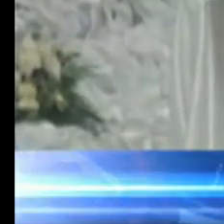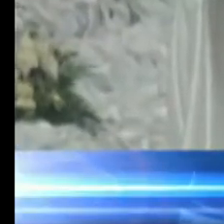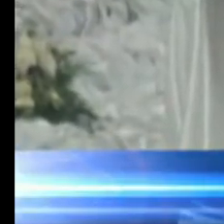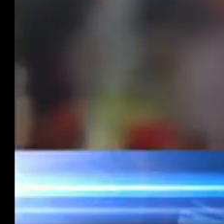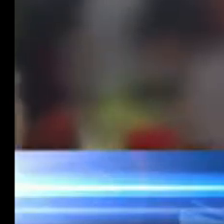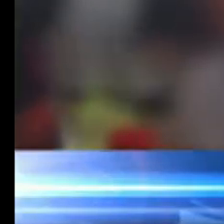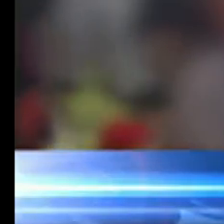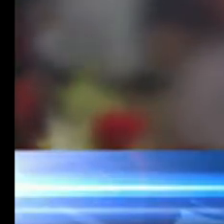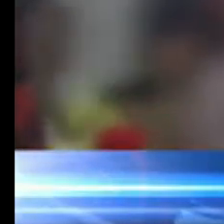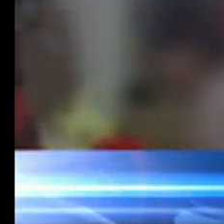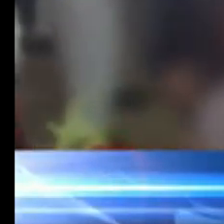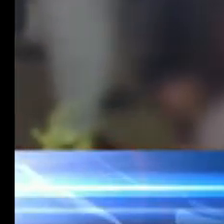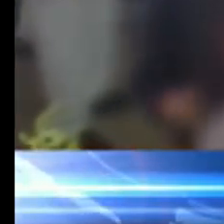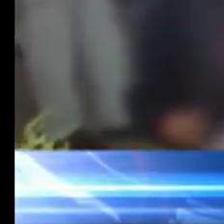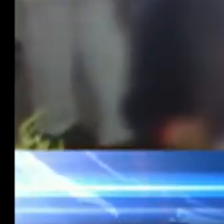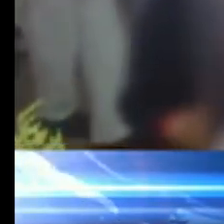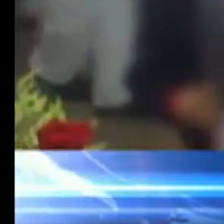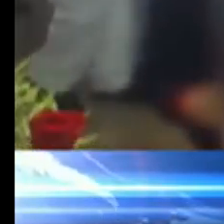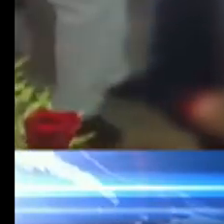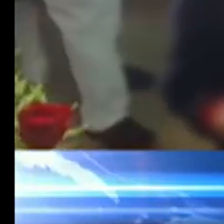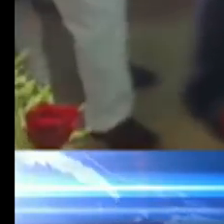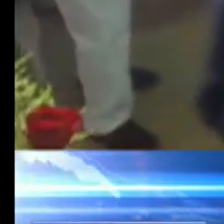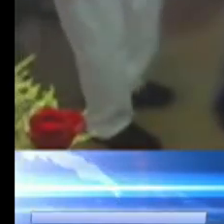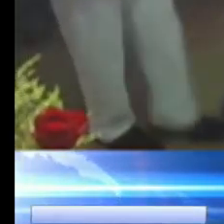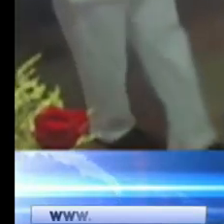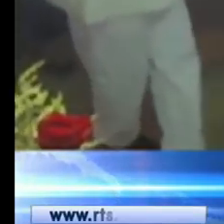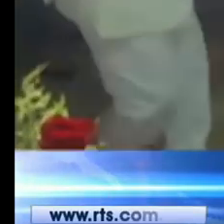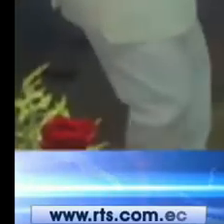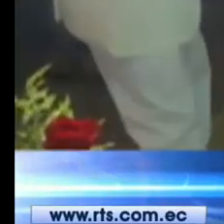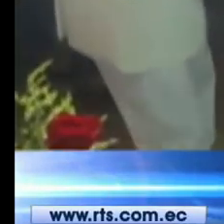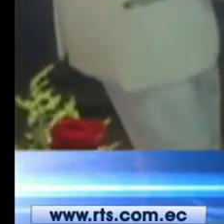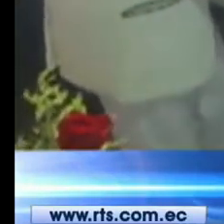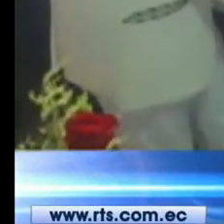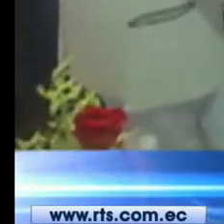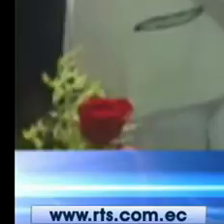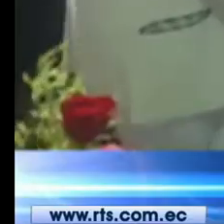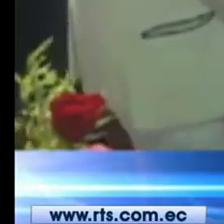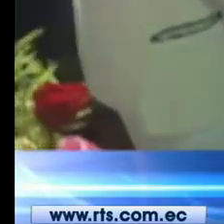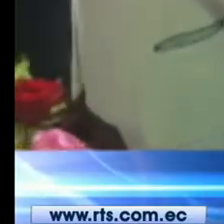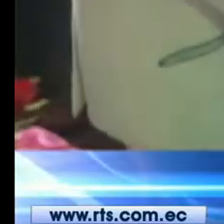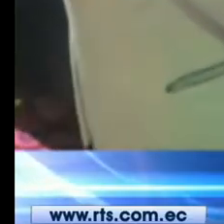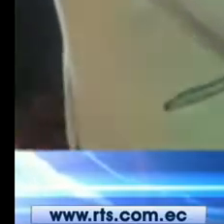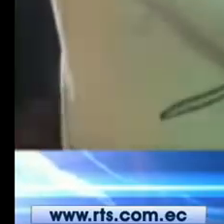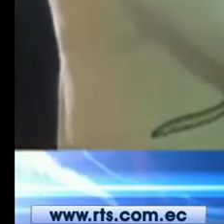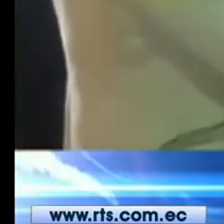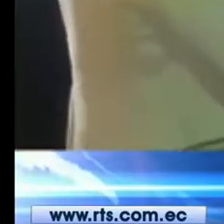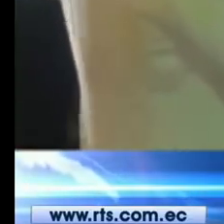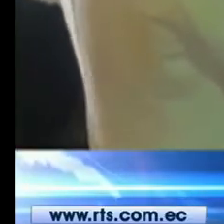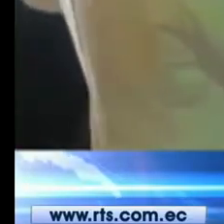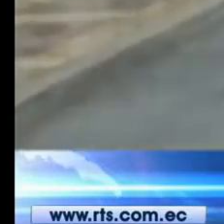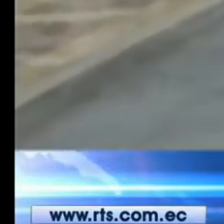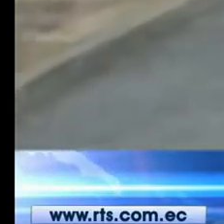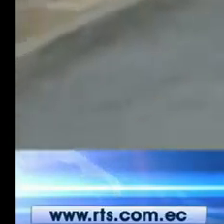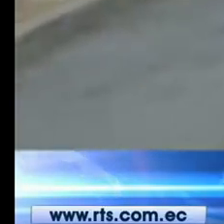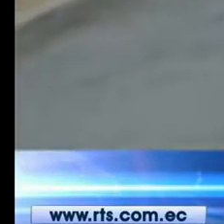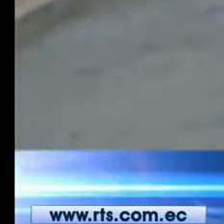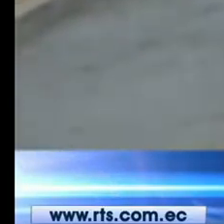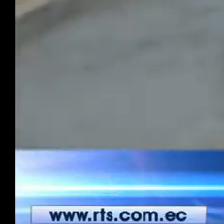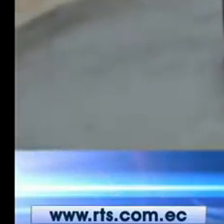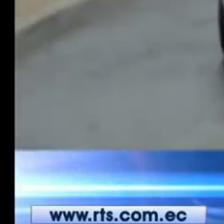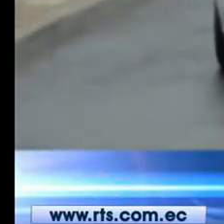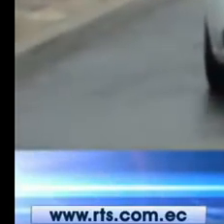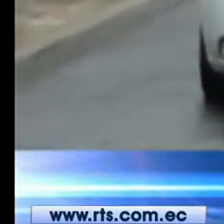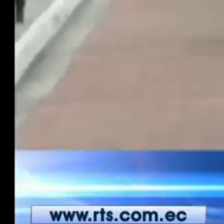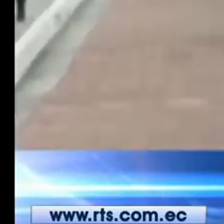Los restos de la pequeña Emilia recibieron cristiana sepultura en medio del dolor de sus familiares.